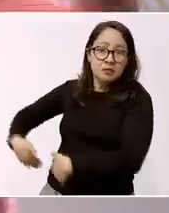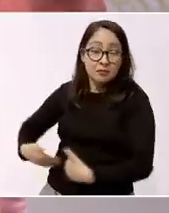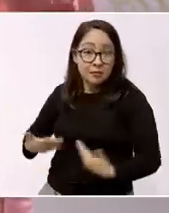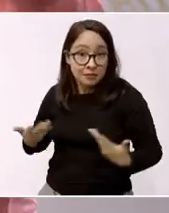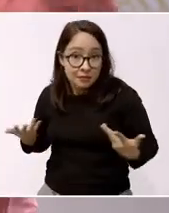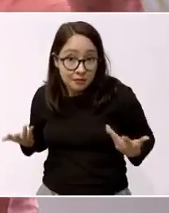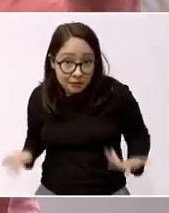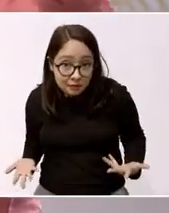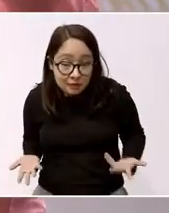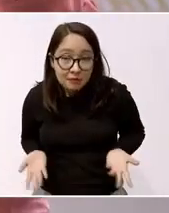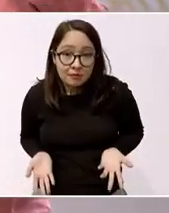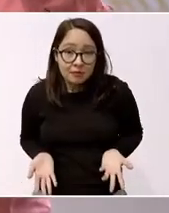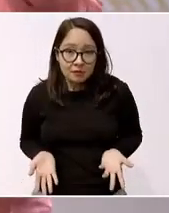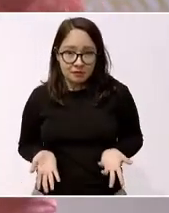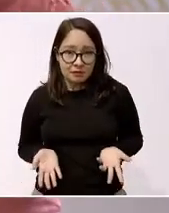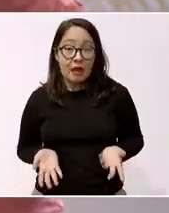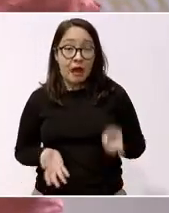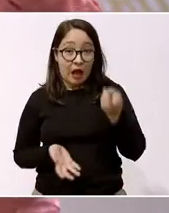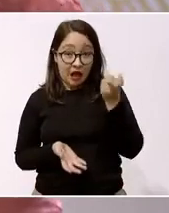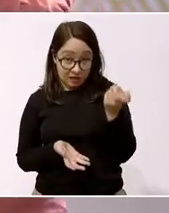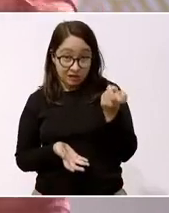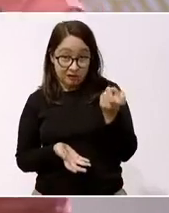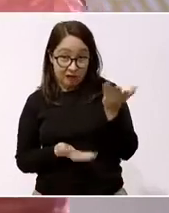Pero quisieron